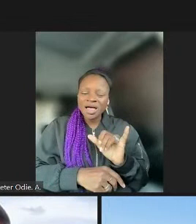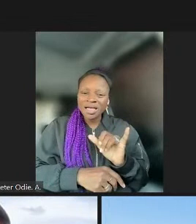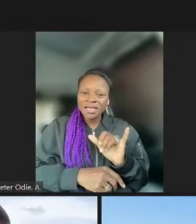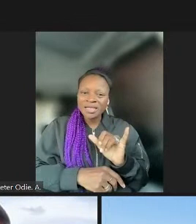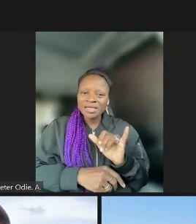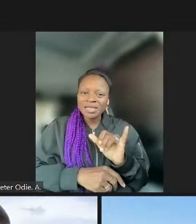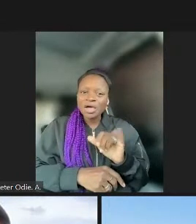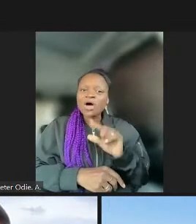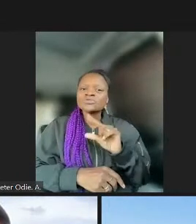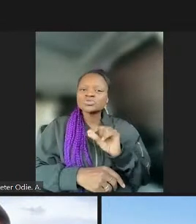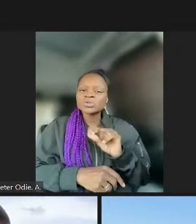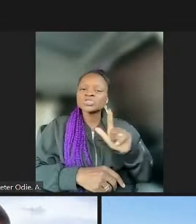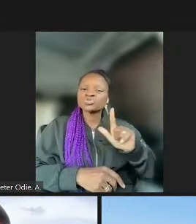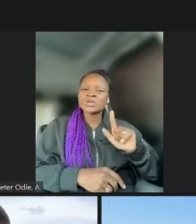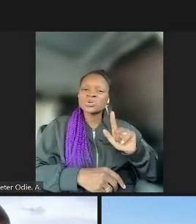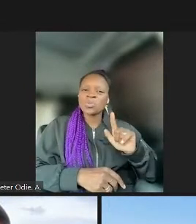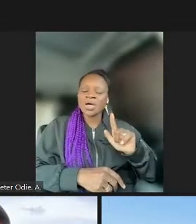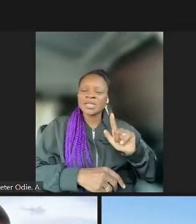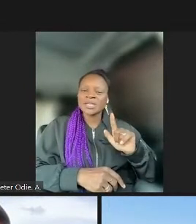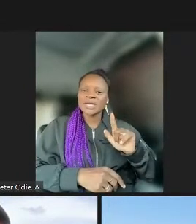de julio 2021.